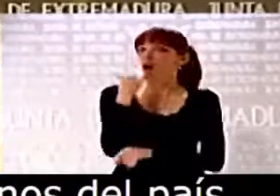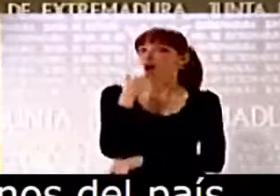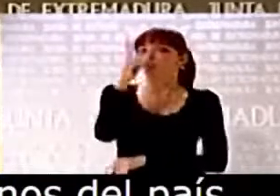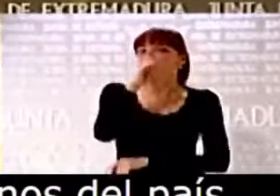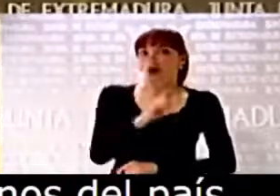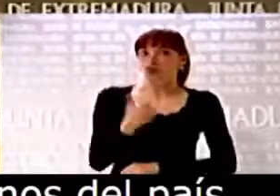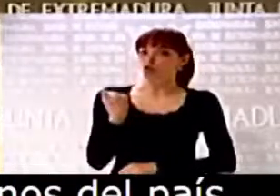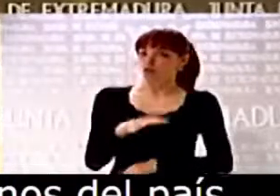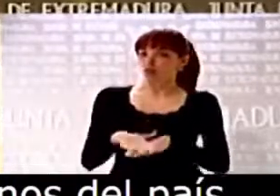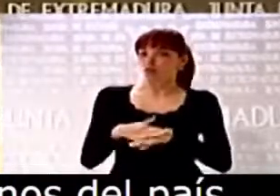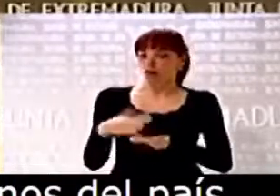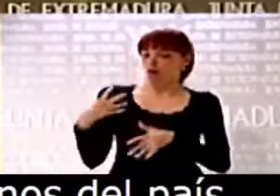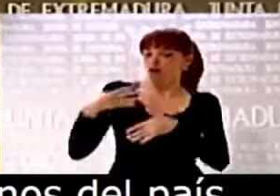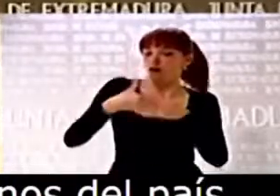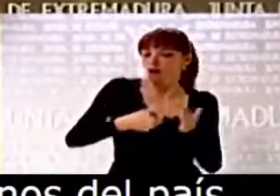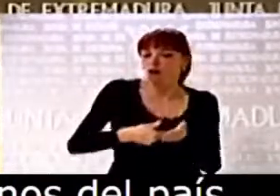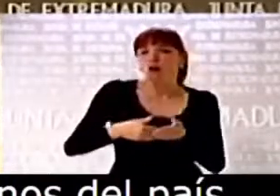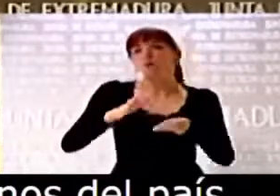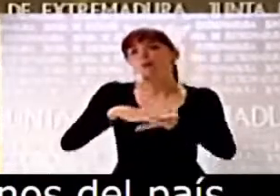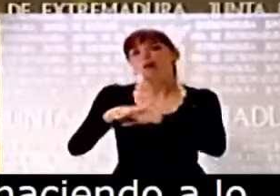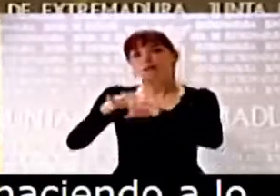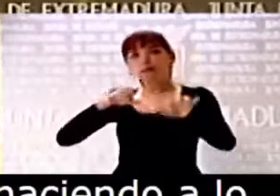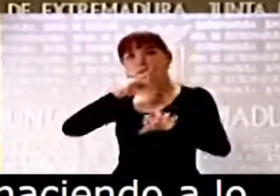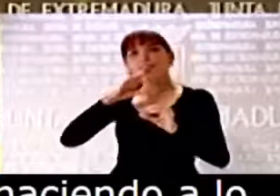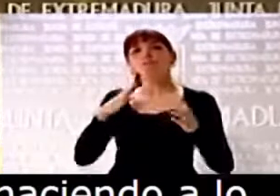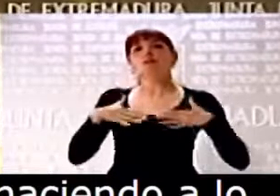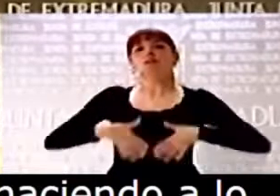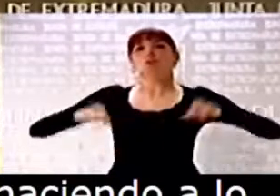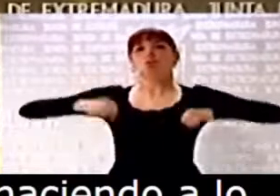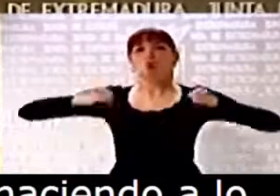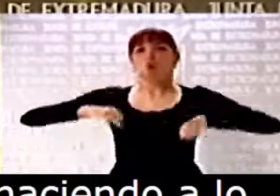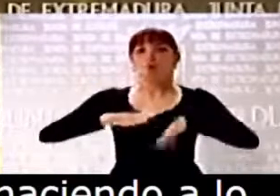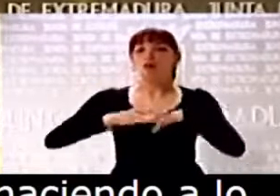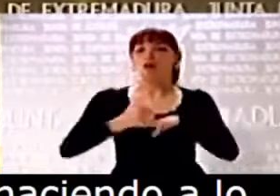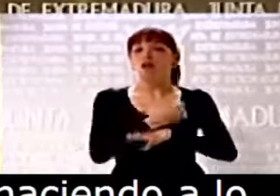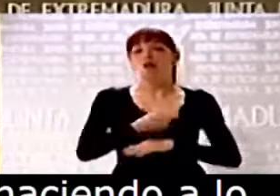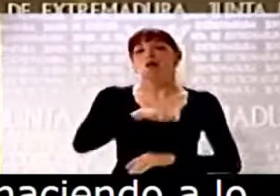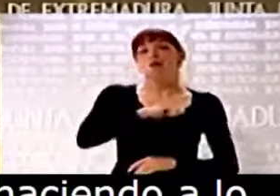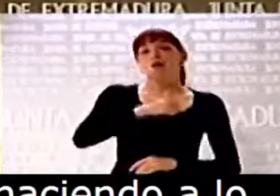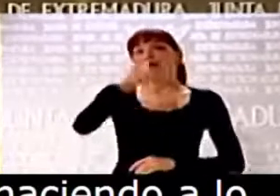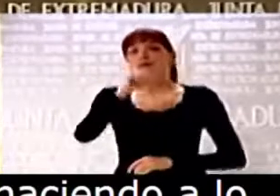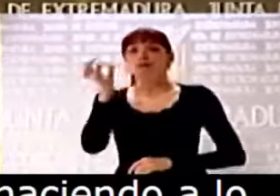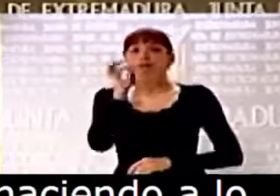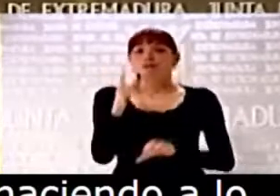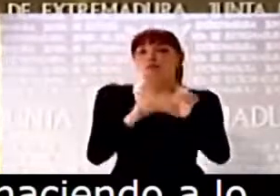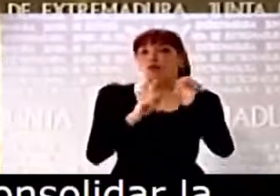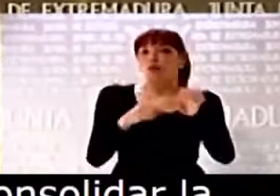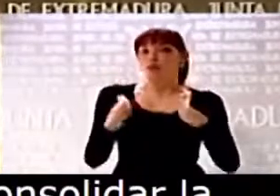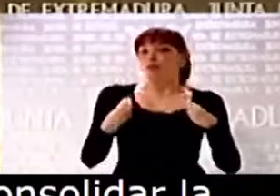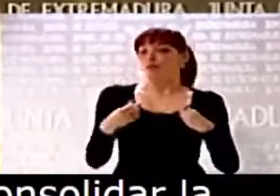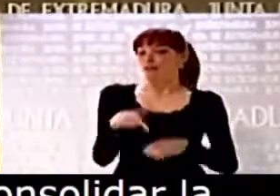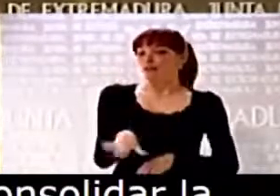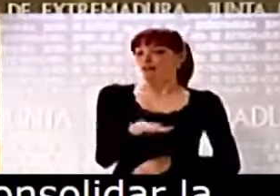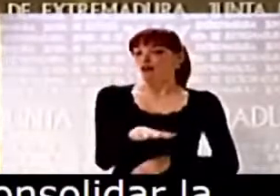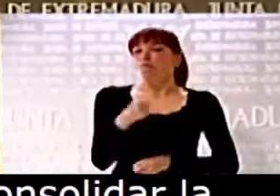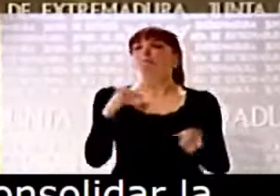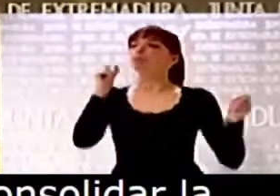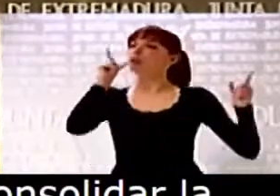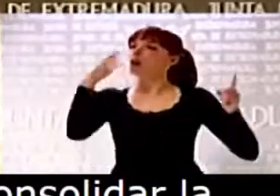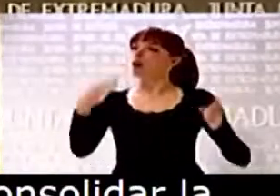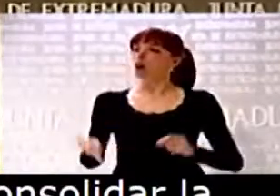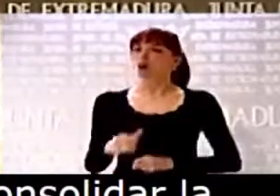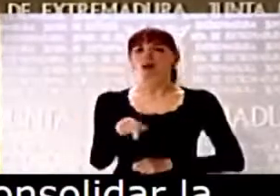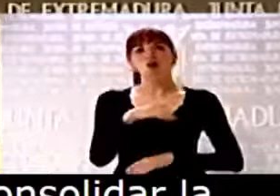años ya de Gobierno, para consolidar esta mayoría, para que los españoles y las españolas y los extremeños y las extremeñas vean que este